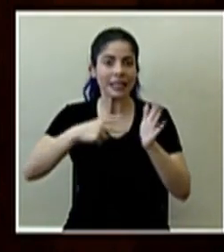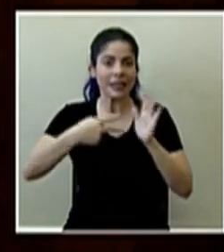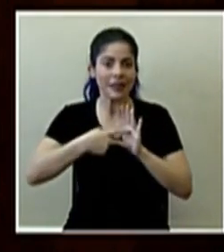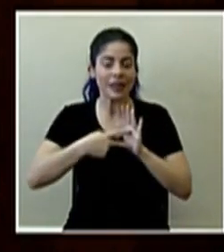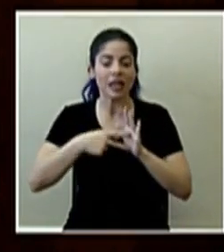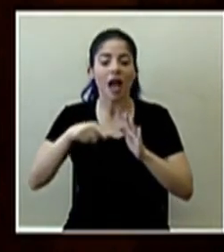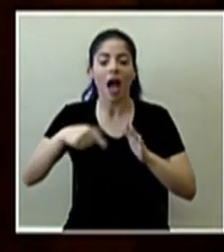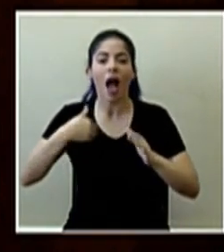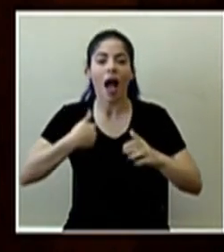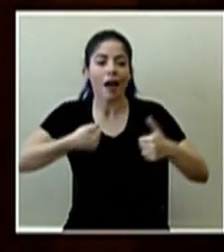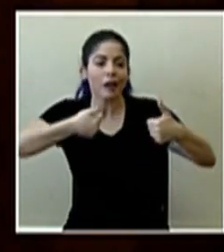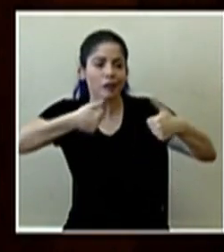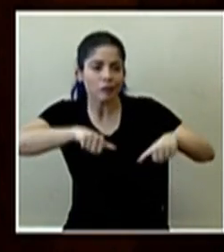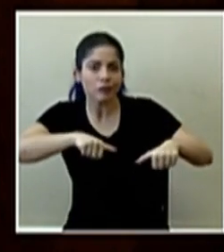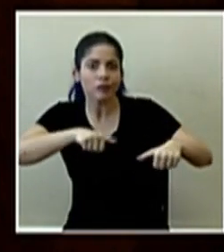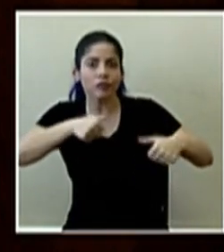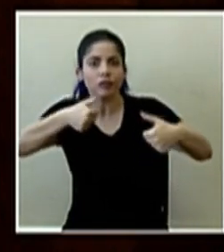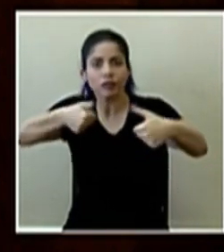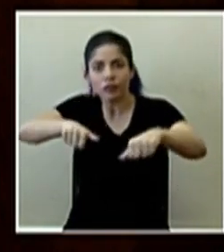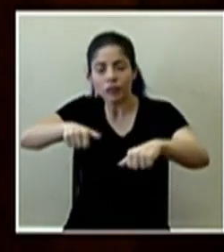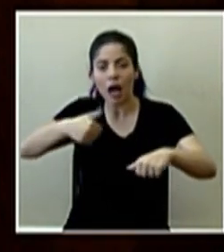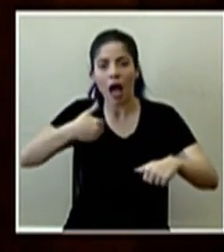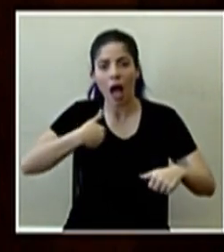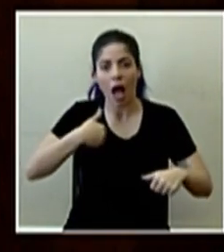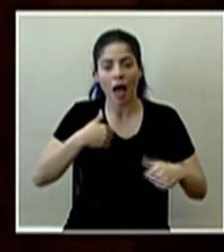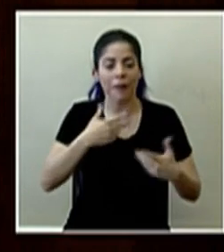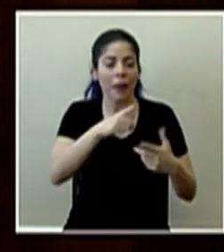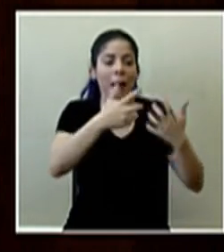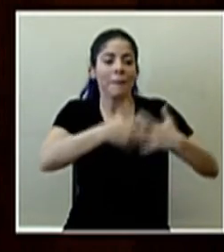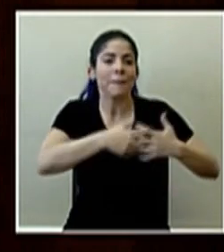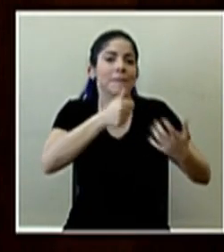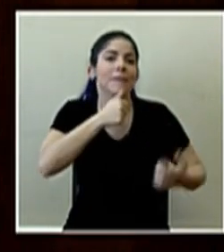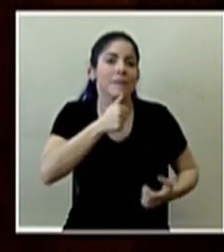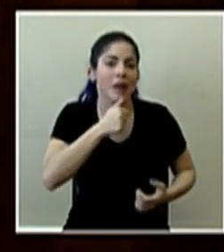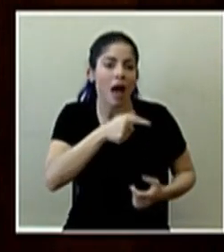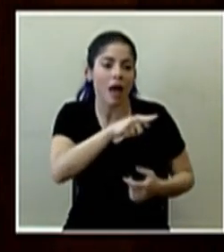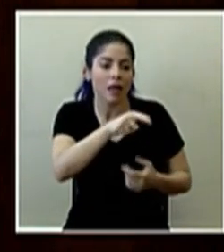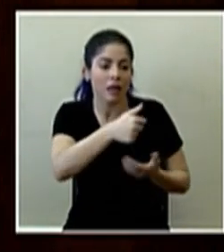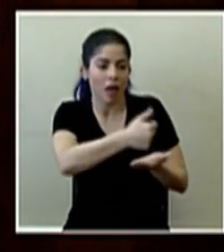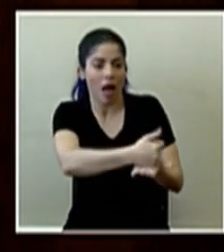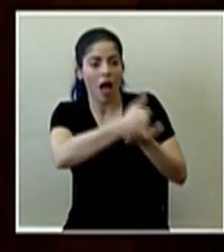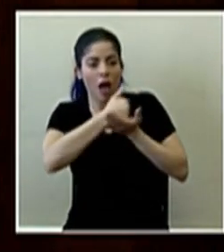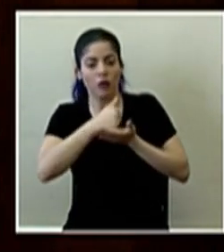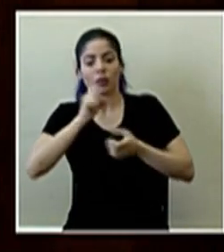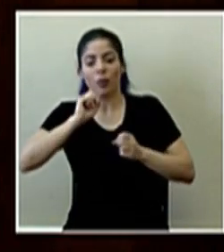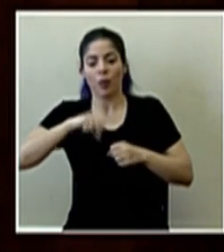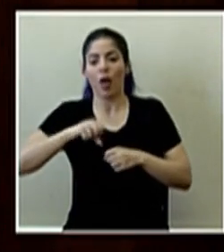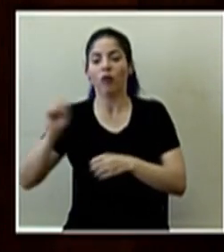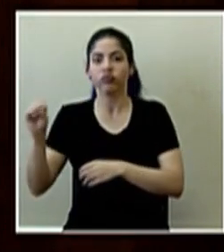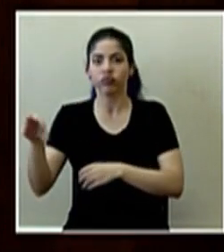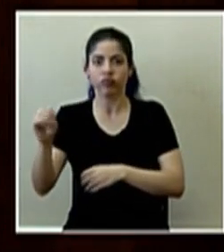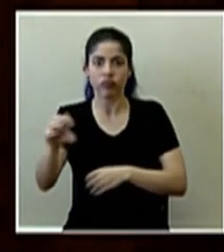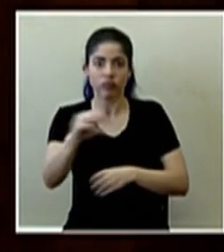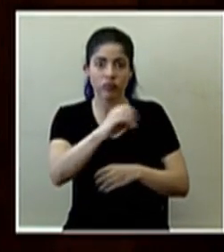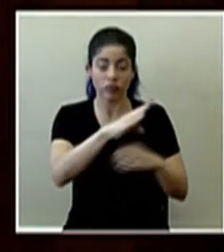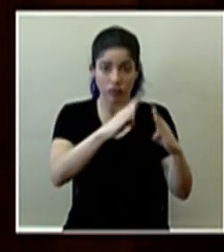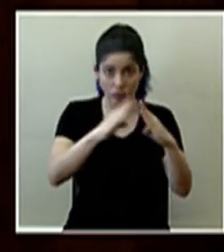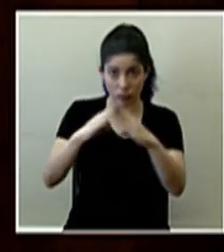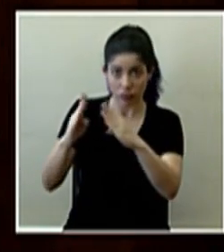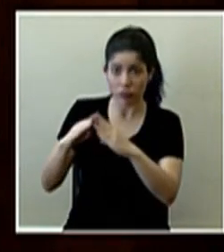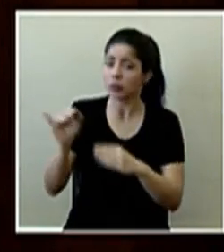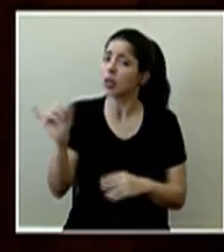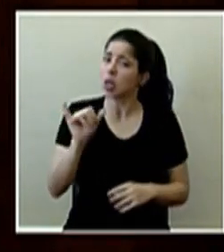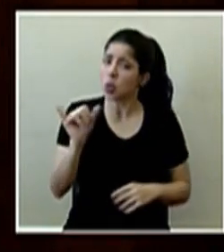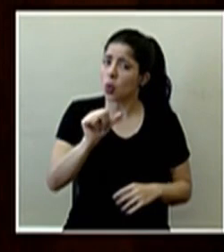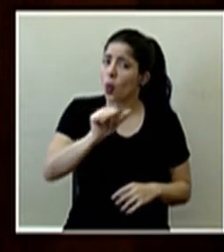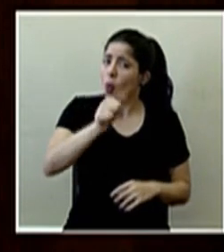de convenios que se han establecido con empresas privadas que ayudan a esa distribución domiciliar, igual